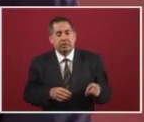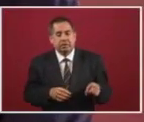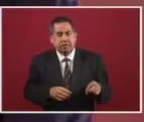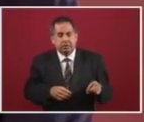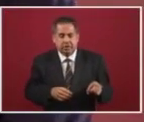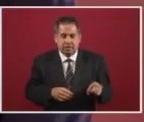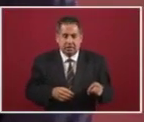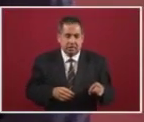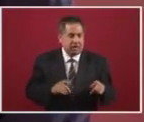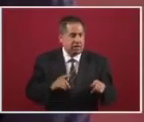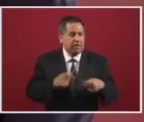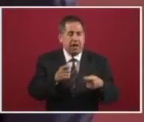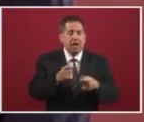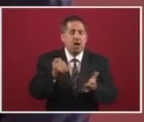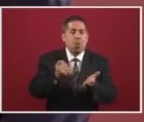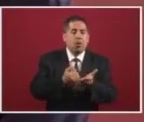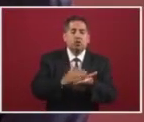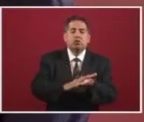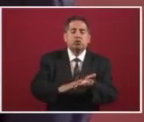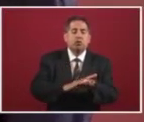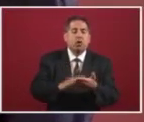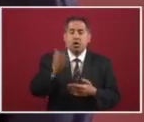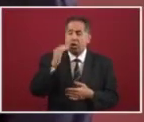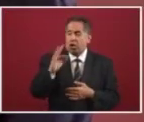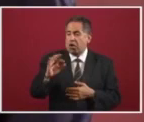la condonación de impuestos que hizo Fox